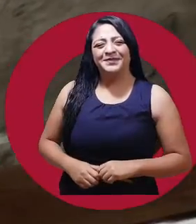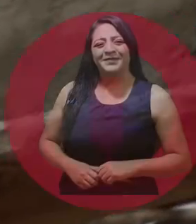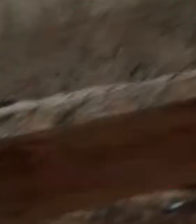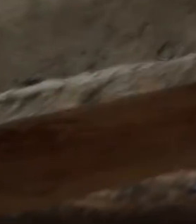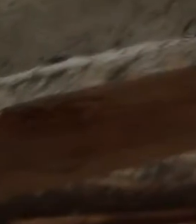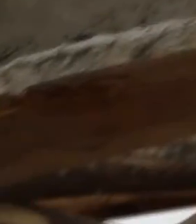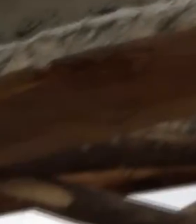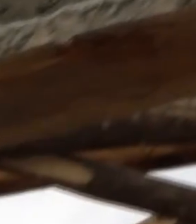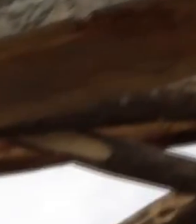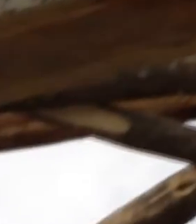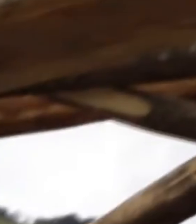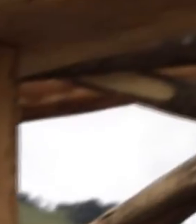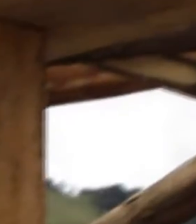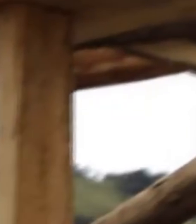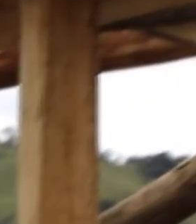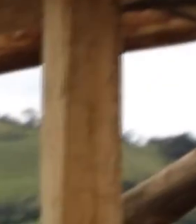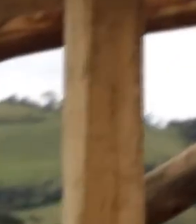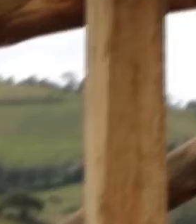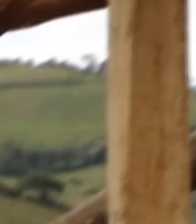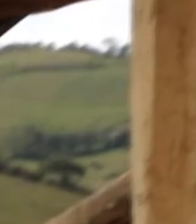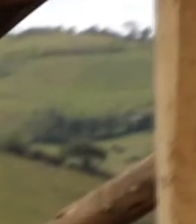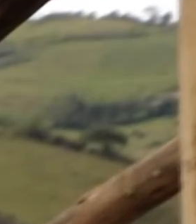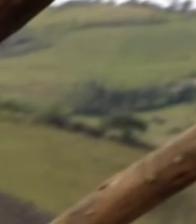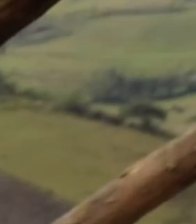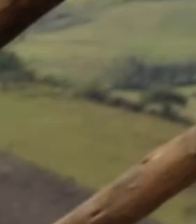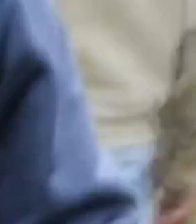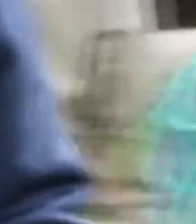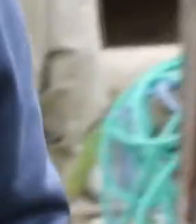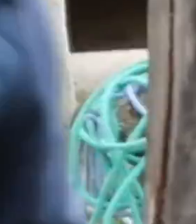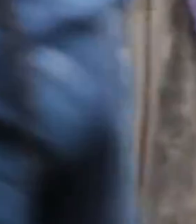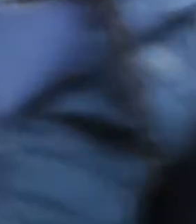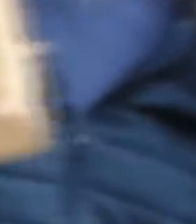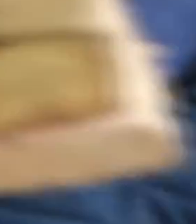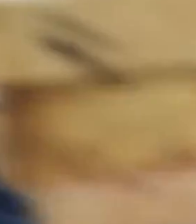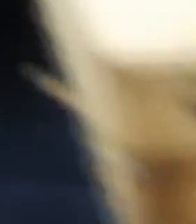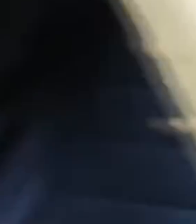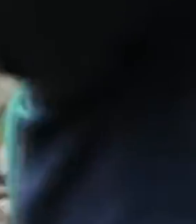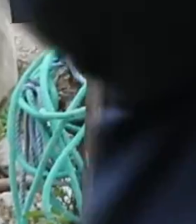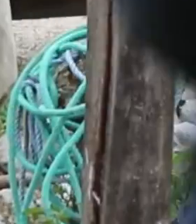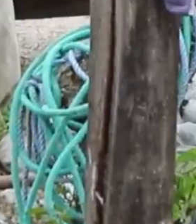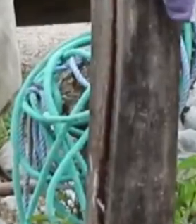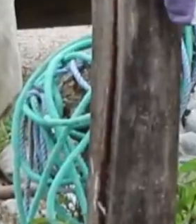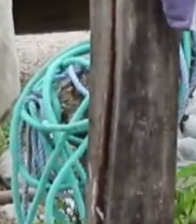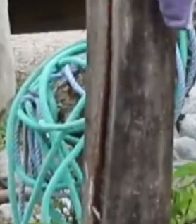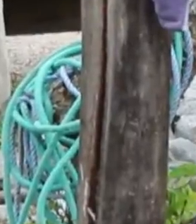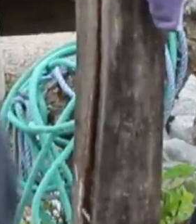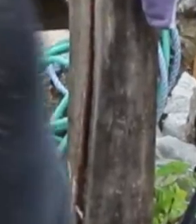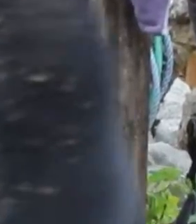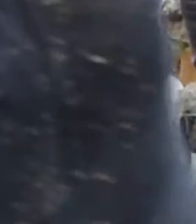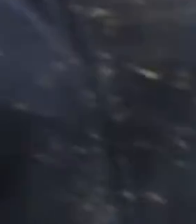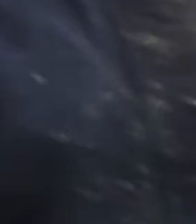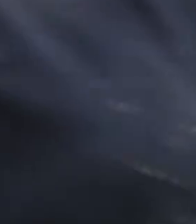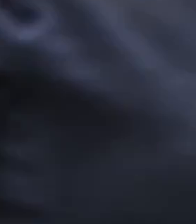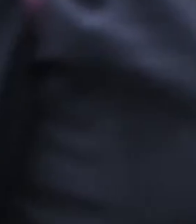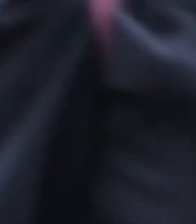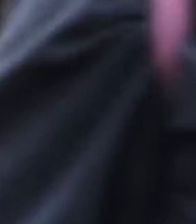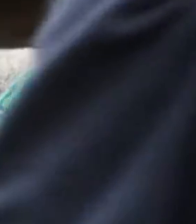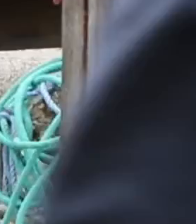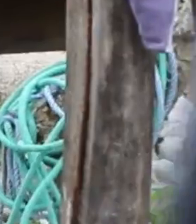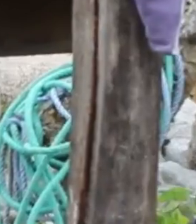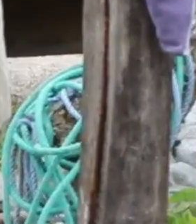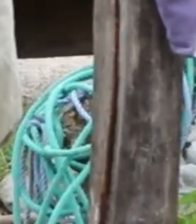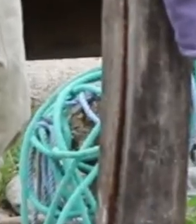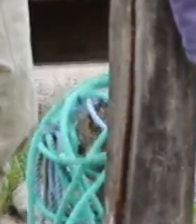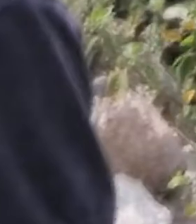San Antonio de Cambugán, Ayuyactatami, Yanapajun, Chaypimi, Shuhuasita, Ruranajun, Rixichingapa, Kulkikamaita,